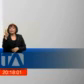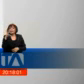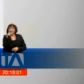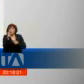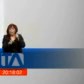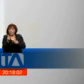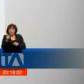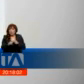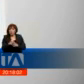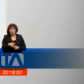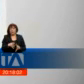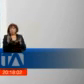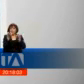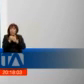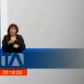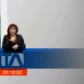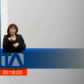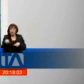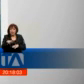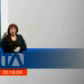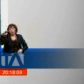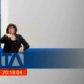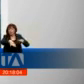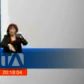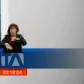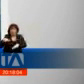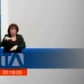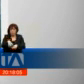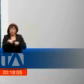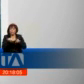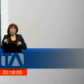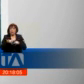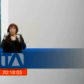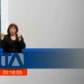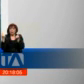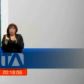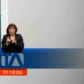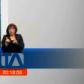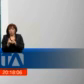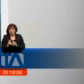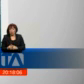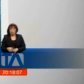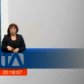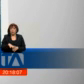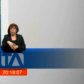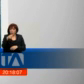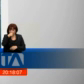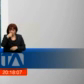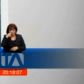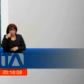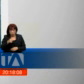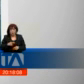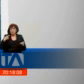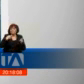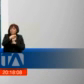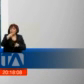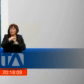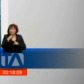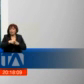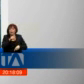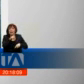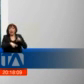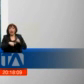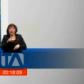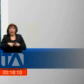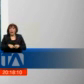el afluente, pero una presunta célula del grupo narcoterrorista Los Zetas los habría perseguido, provocando que algunos de ellos